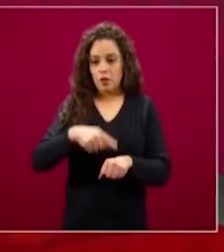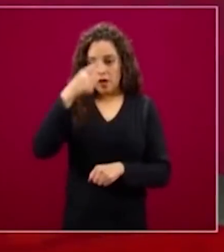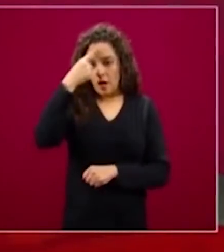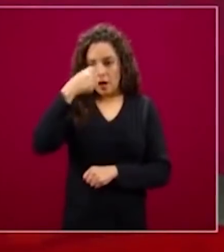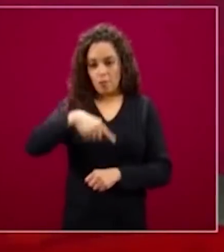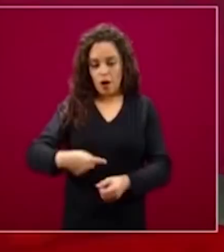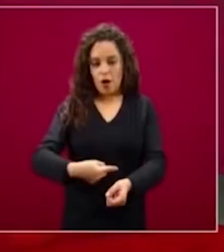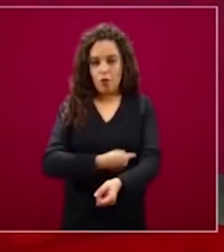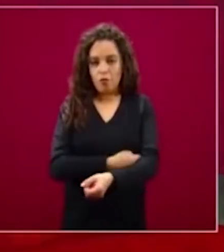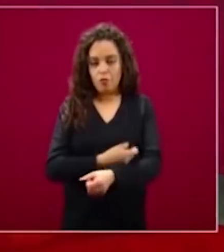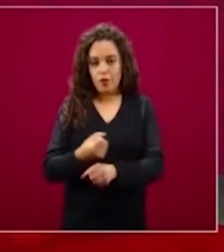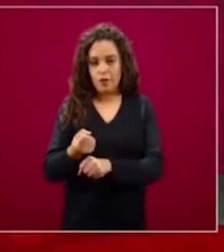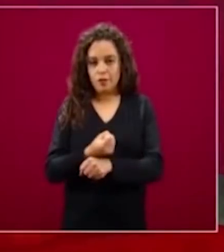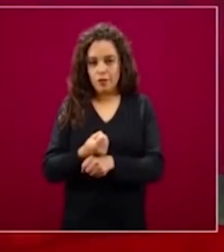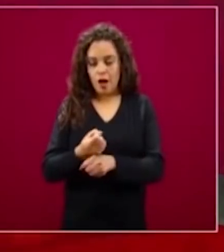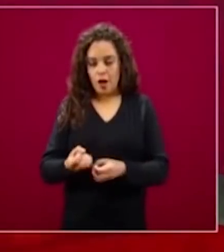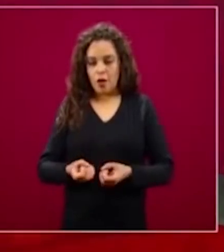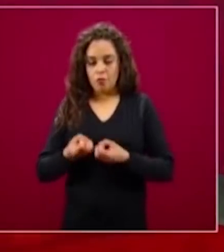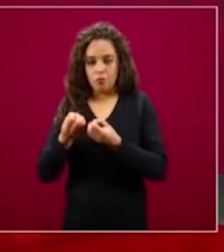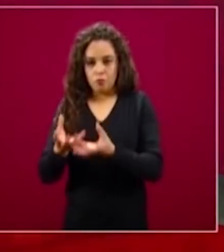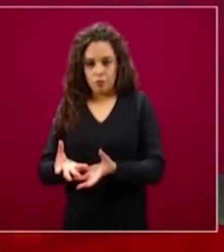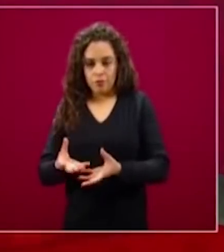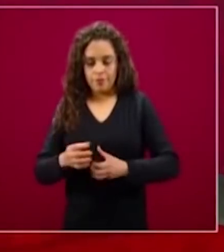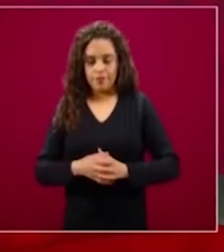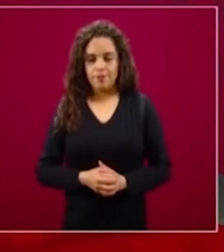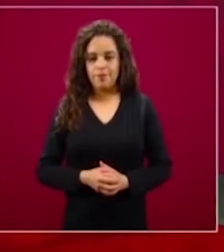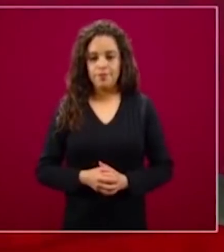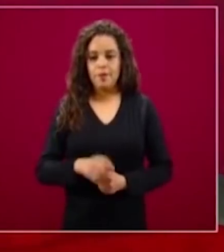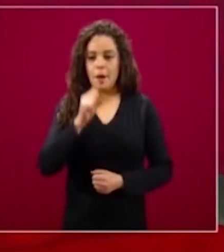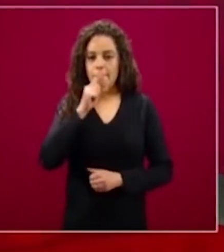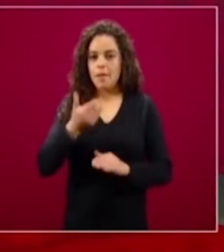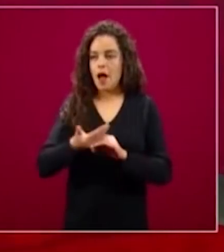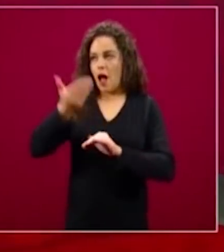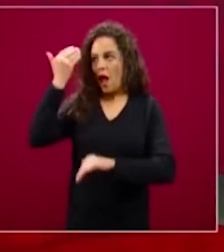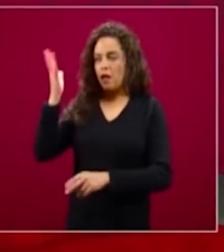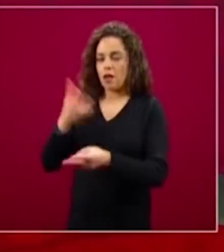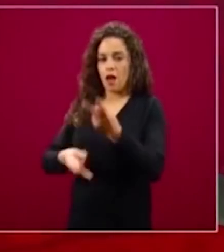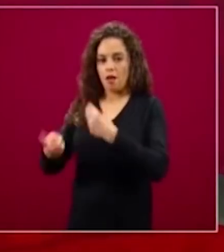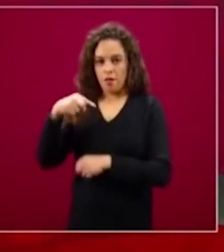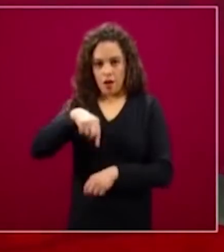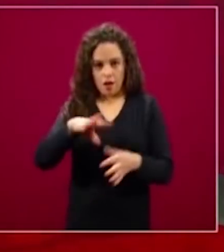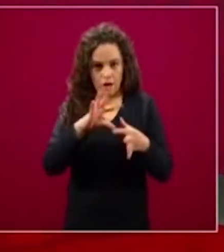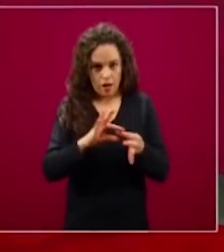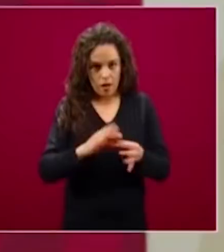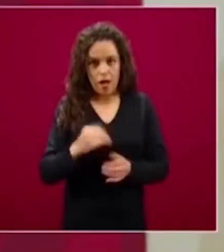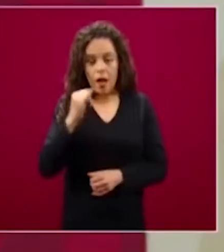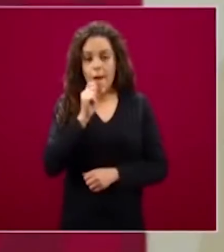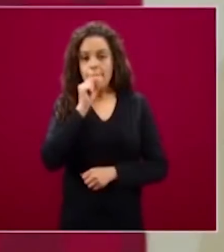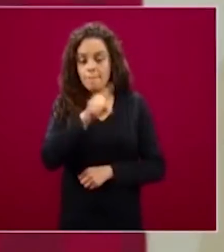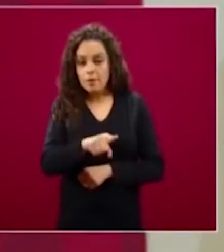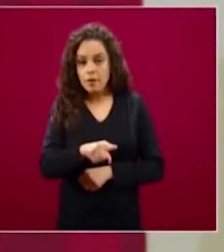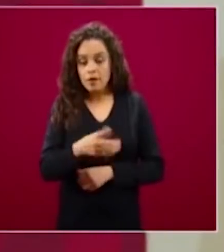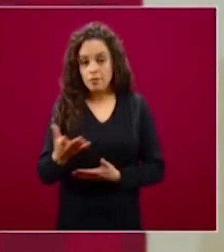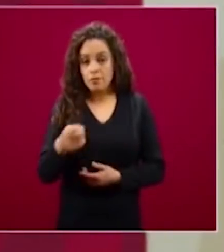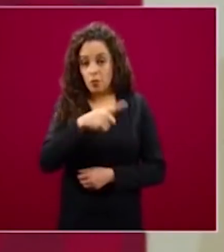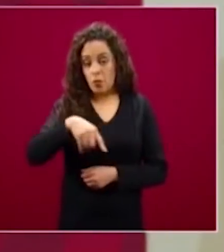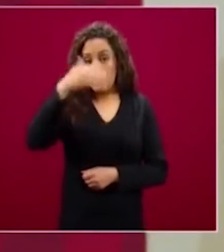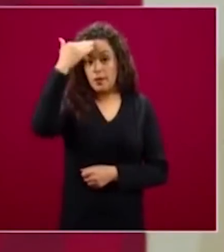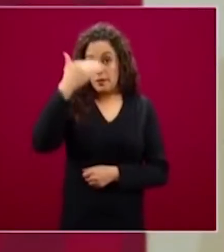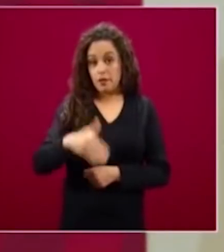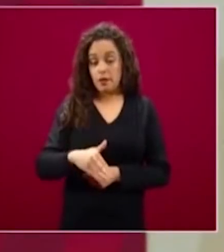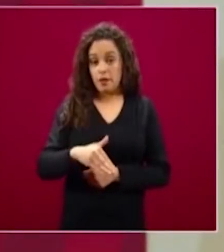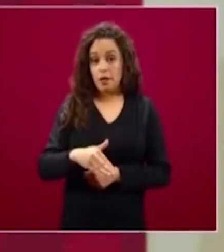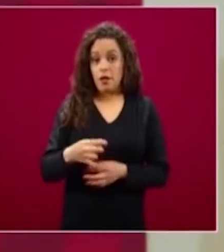comentarnos sobre la importancia de la transfusión, como lo hizo ya antes, y también la importancia de seguir donando,